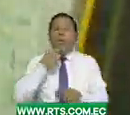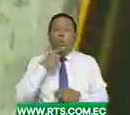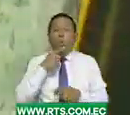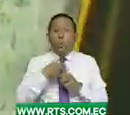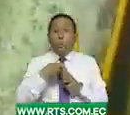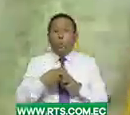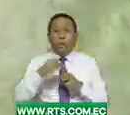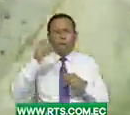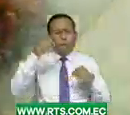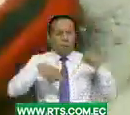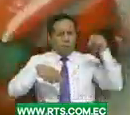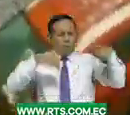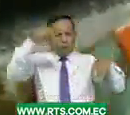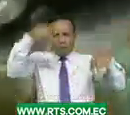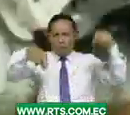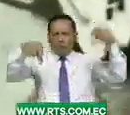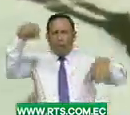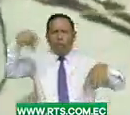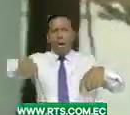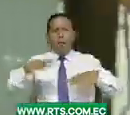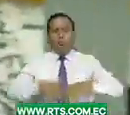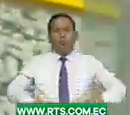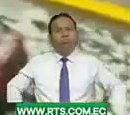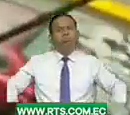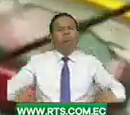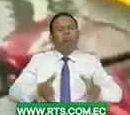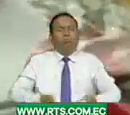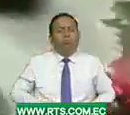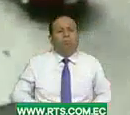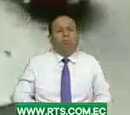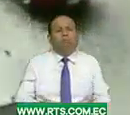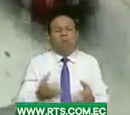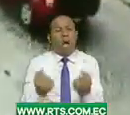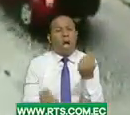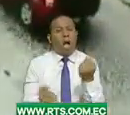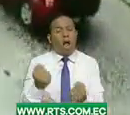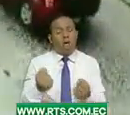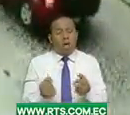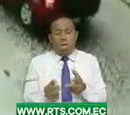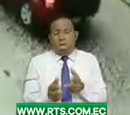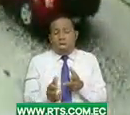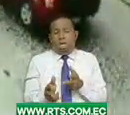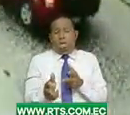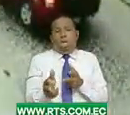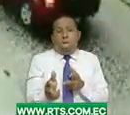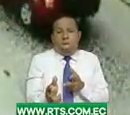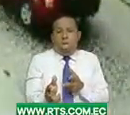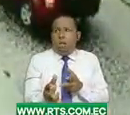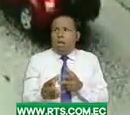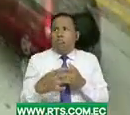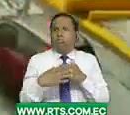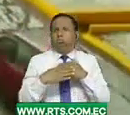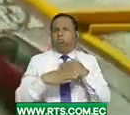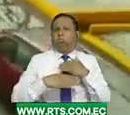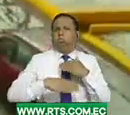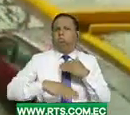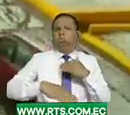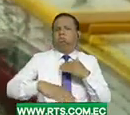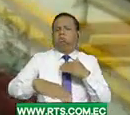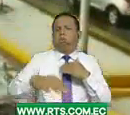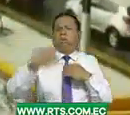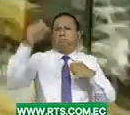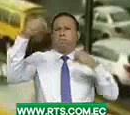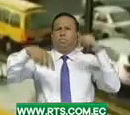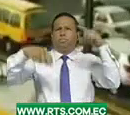Rumiñahui, los carros se detuvieron, pues una espesa capa de granizo cubrió la calzada. Los automotores quedaron cubiertos de